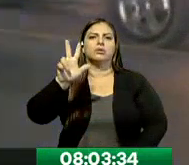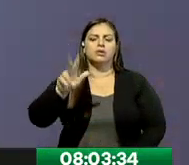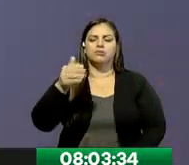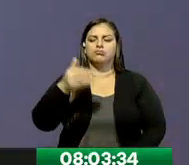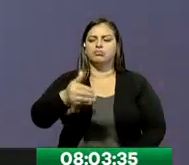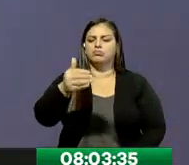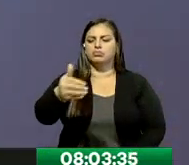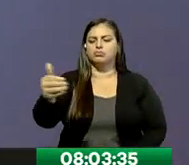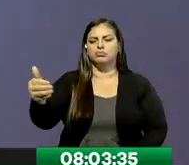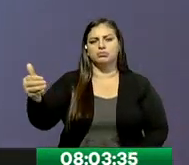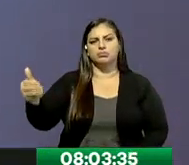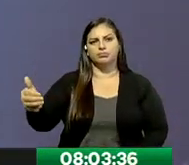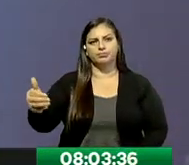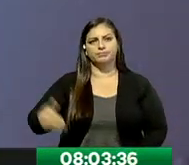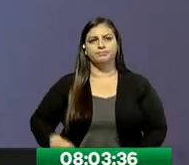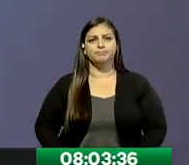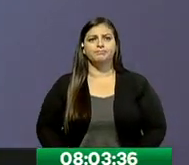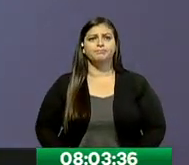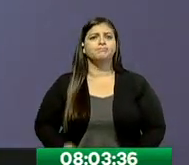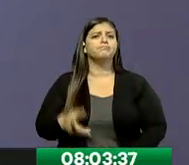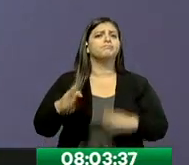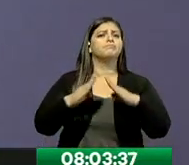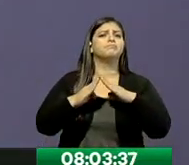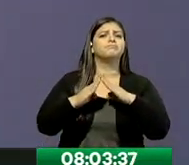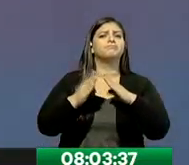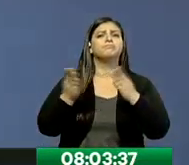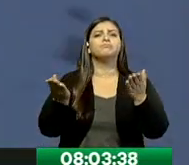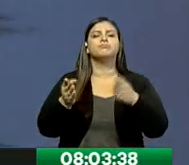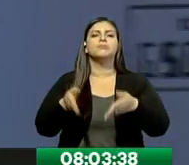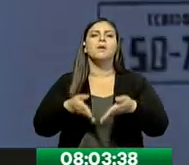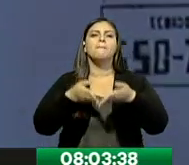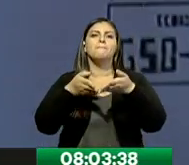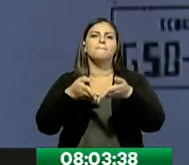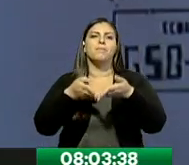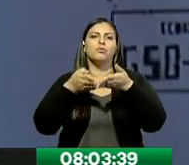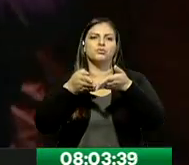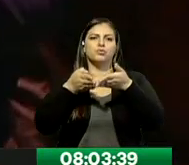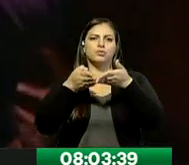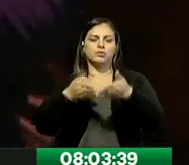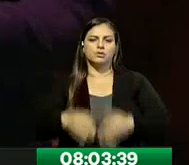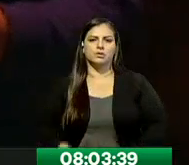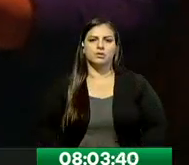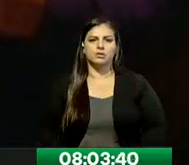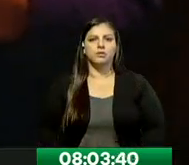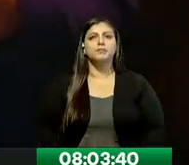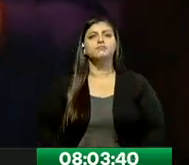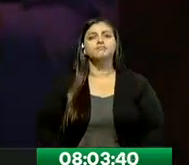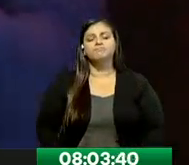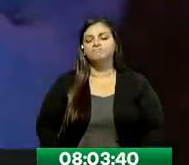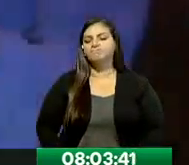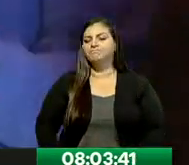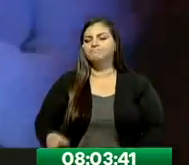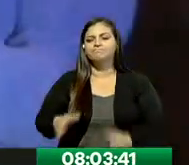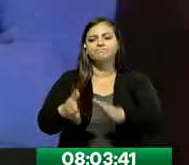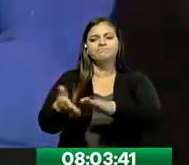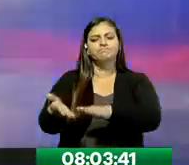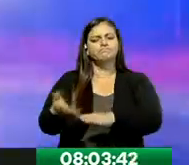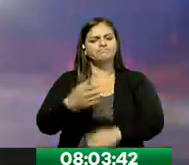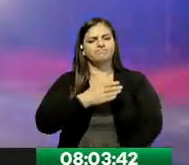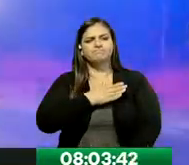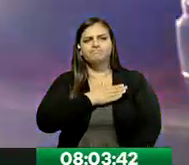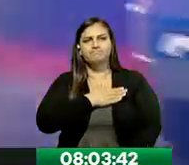Pozorja. Ante su deceso, los aproximadamente 50 comerciantes de mariscos del